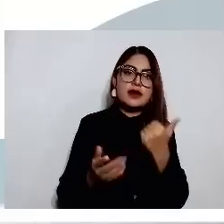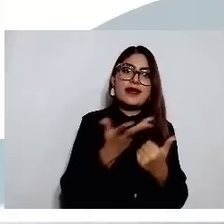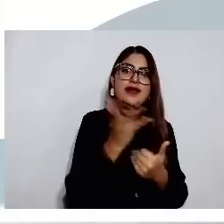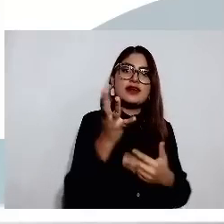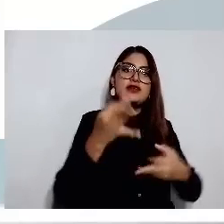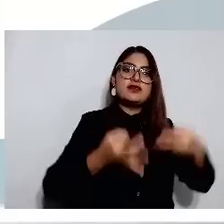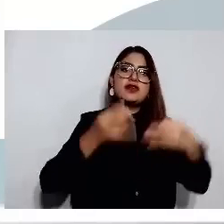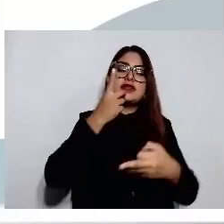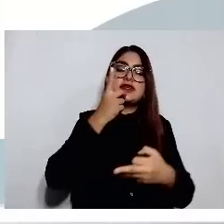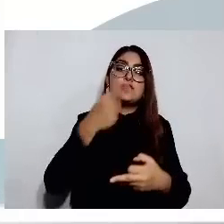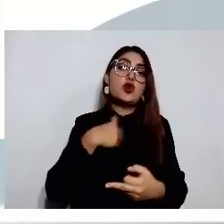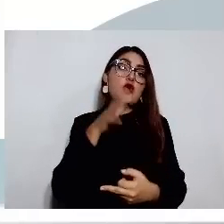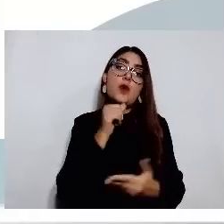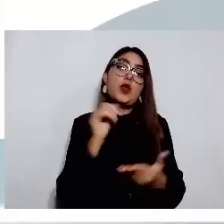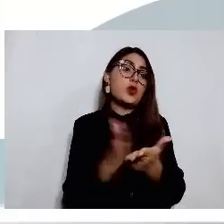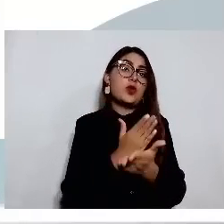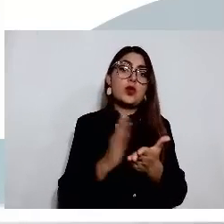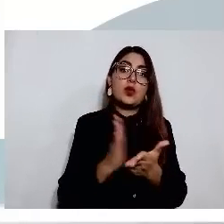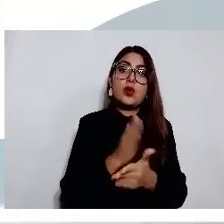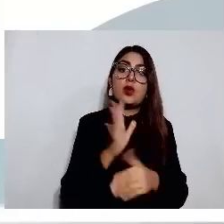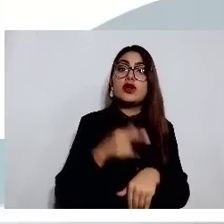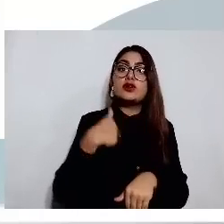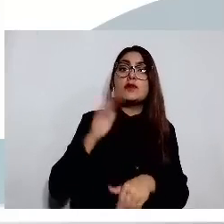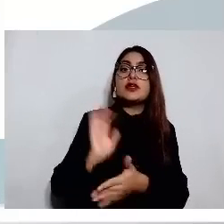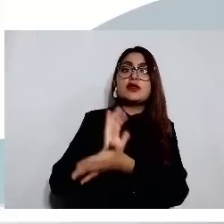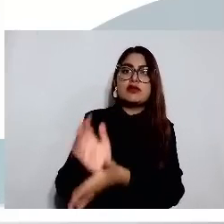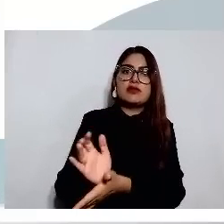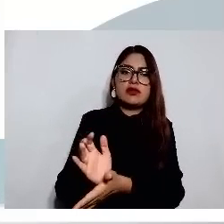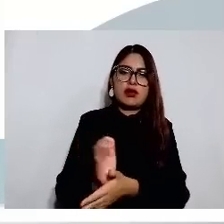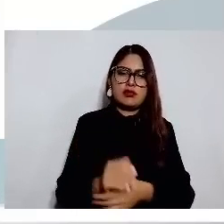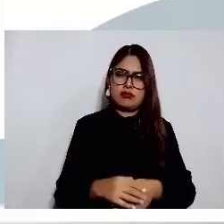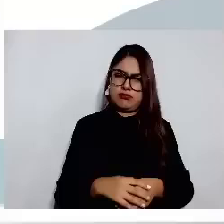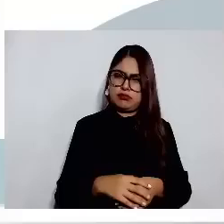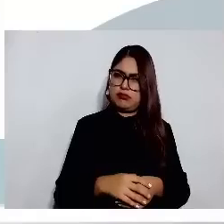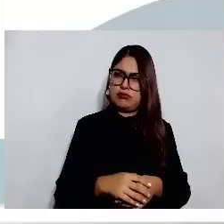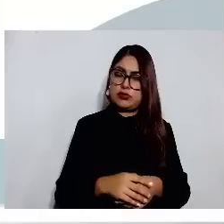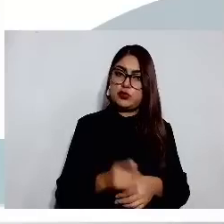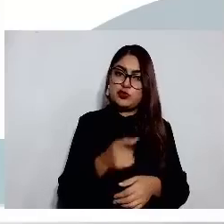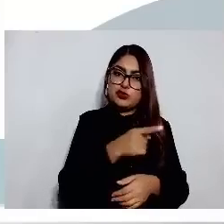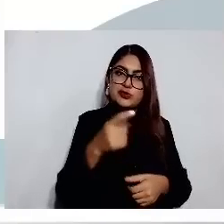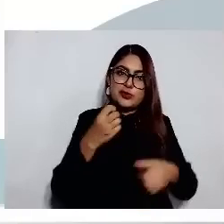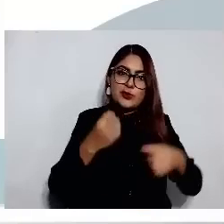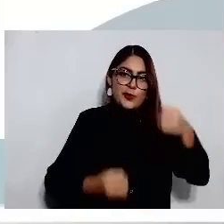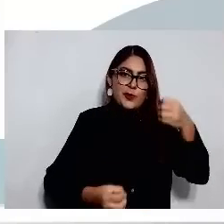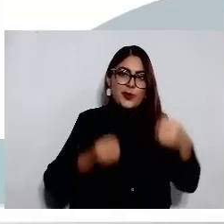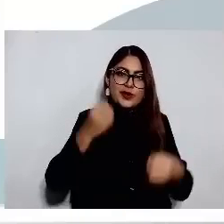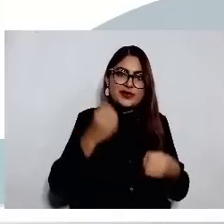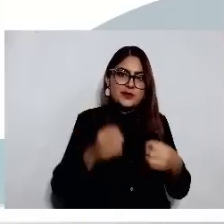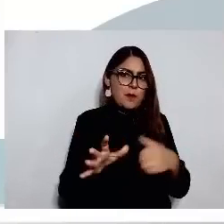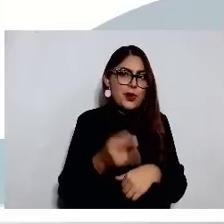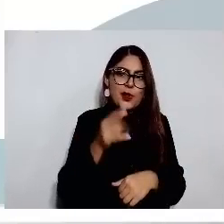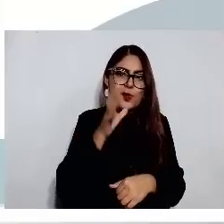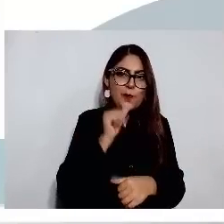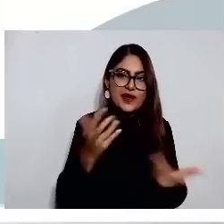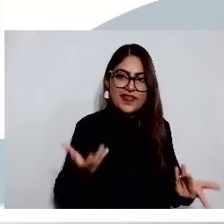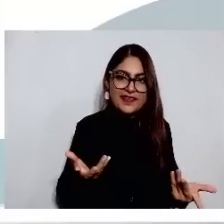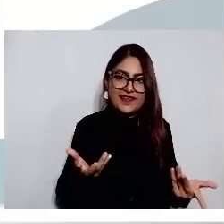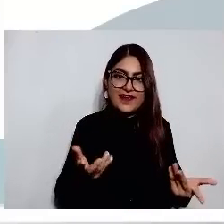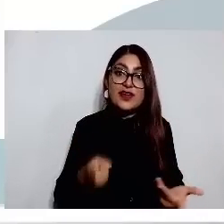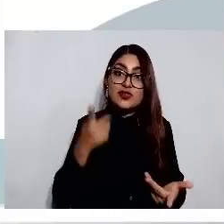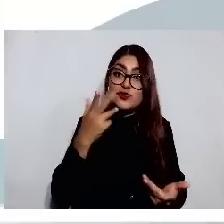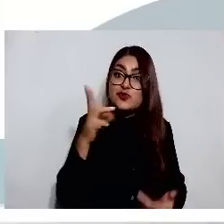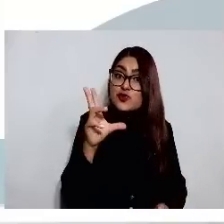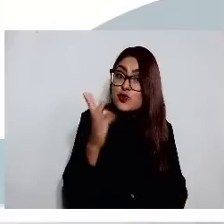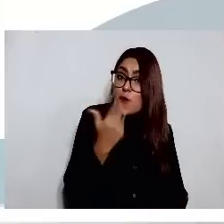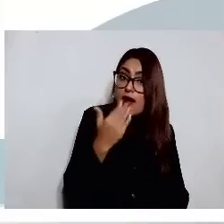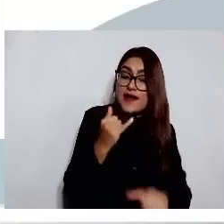estaría discriminando. Pues ustedes son jueces, yo diría, si no tienes esa información o no la recabas,